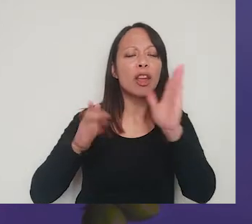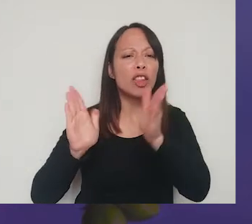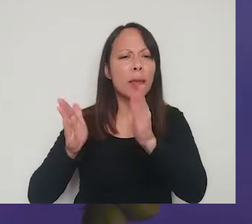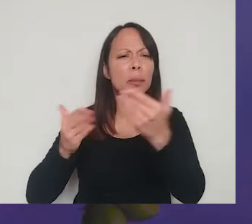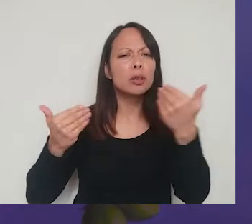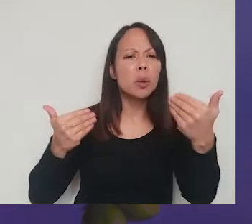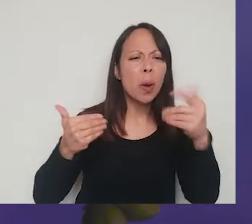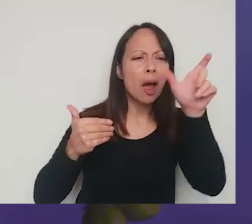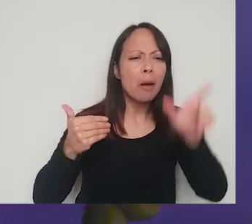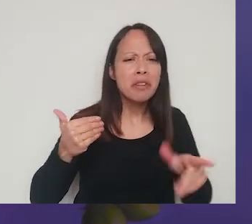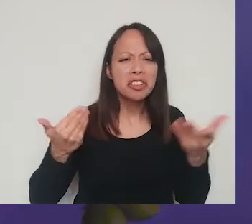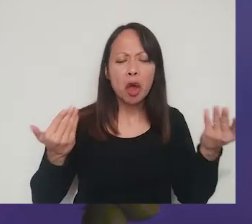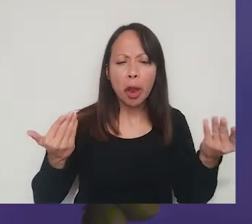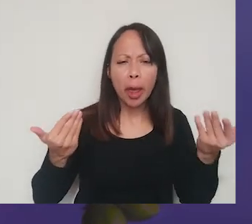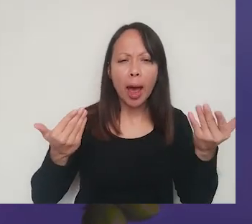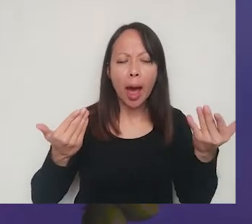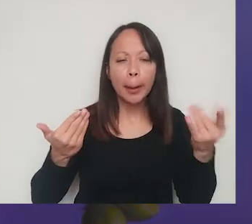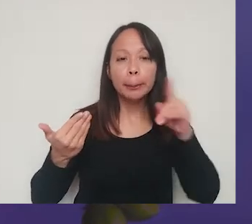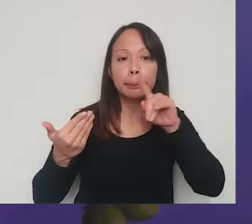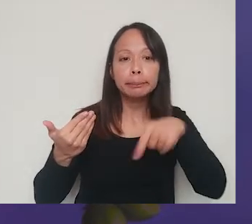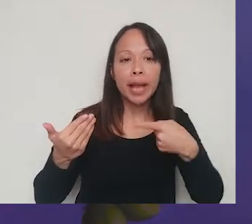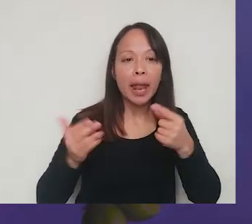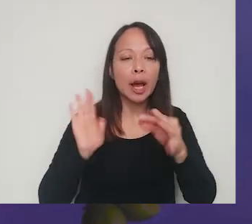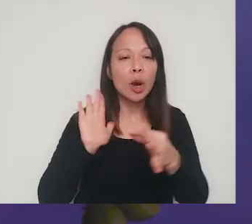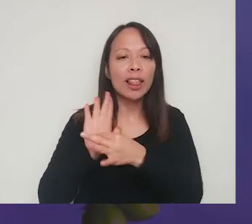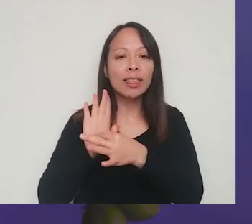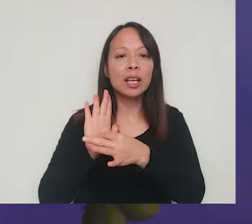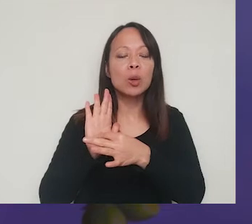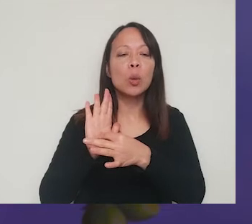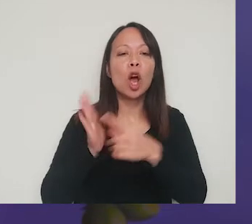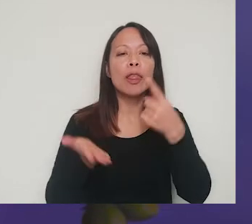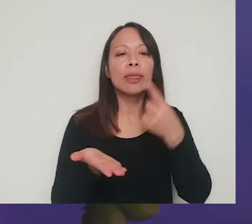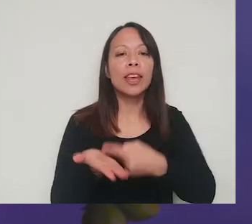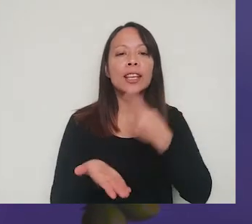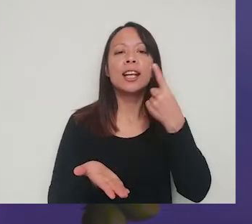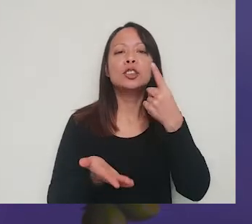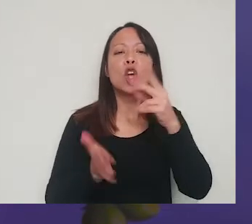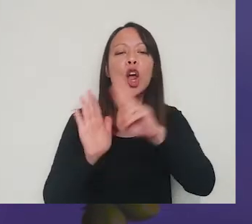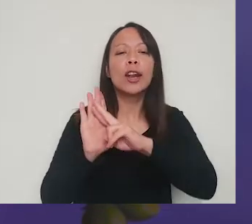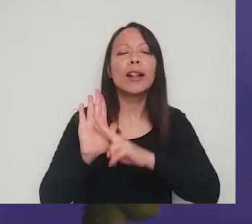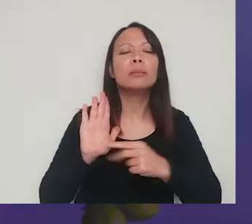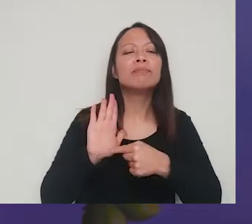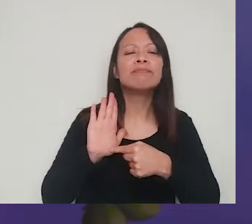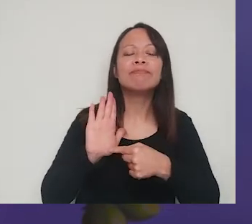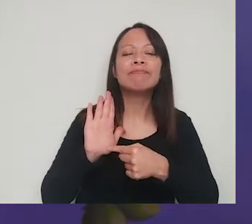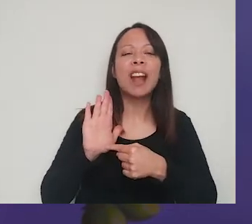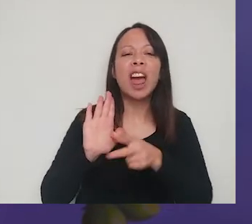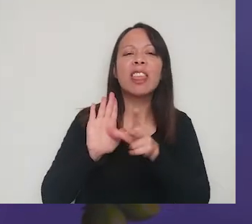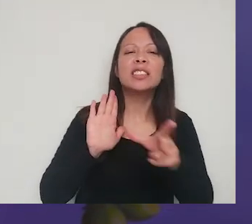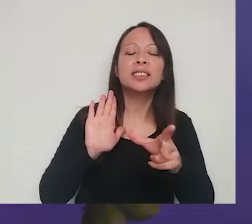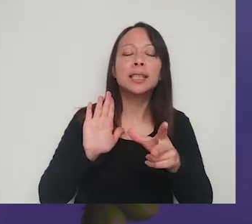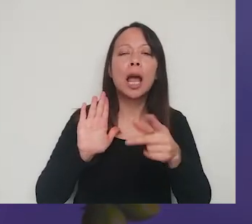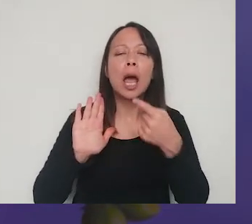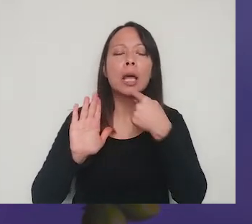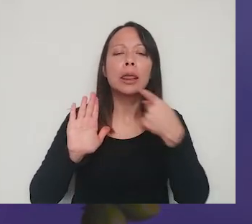cantidad de tratamientos se presentó como consecuencia de un artículo del decreto reglamentario que daba lugar a